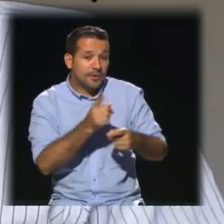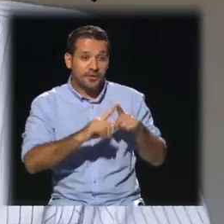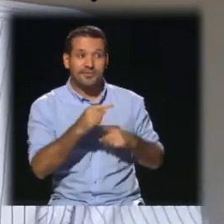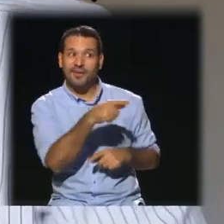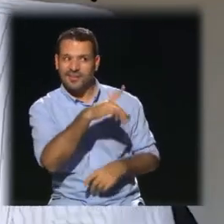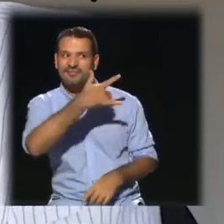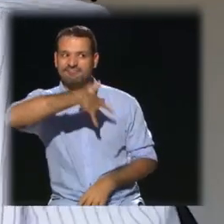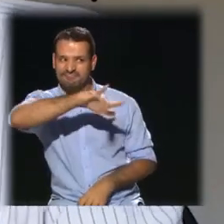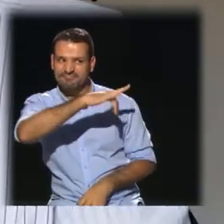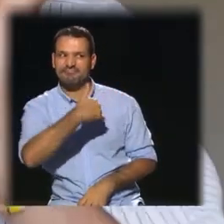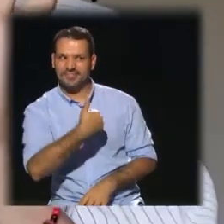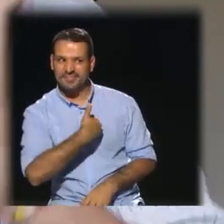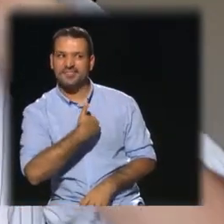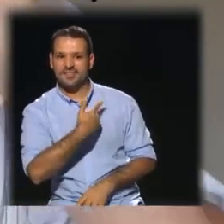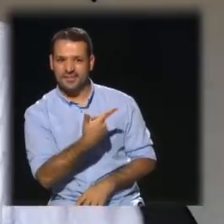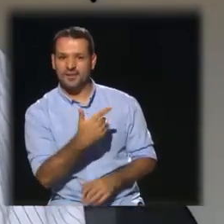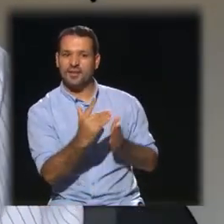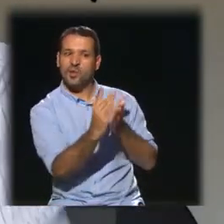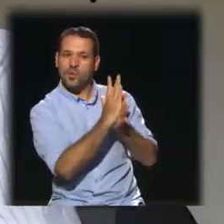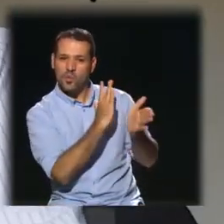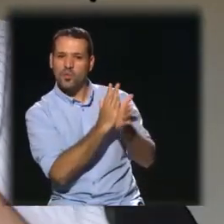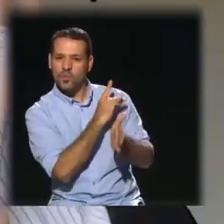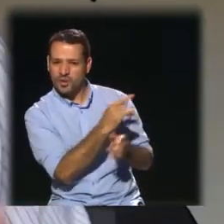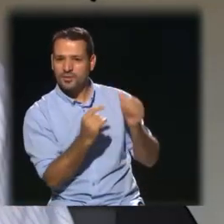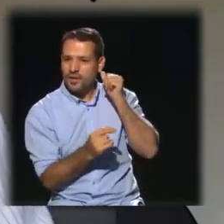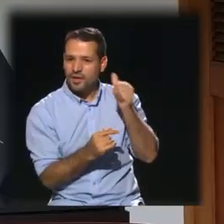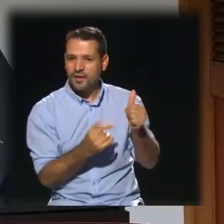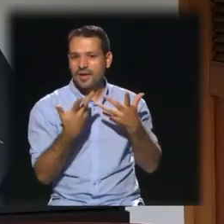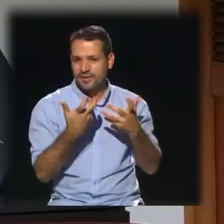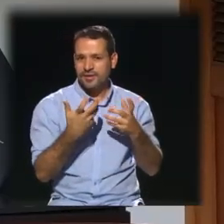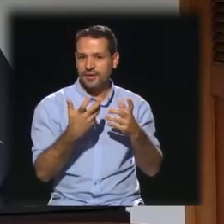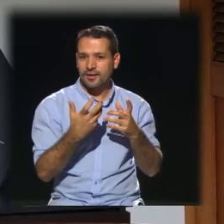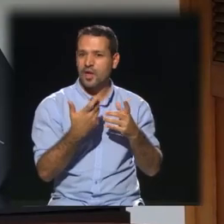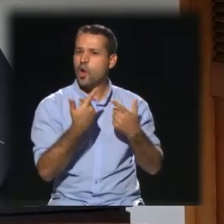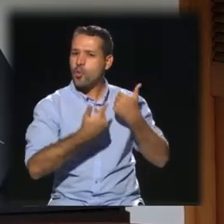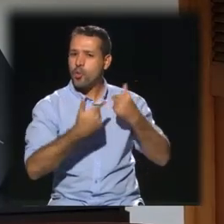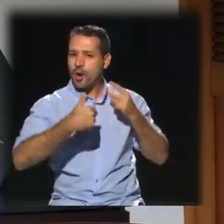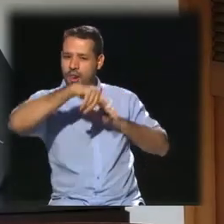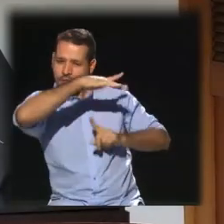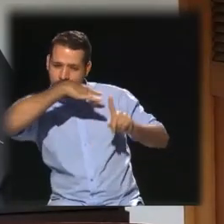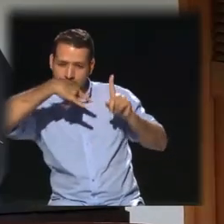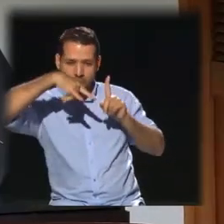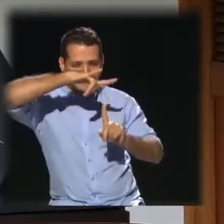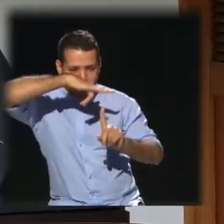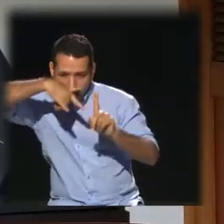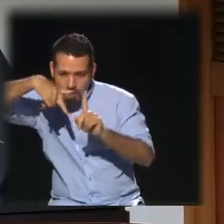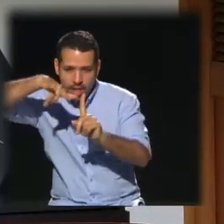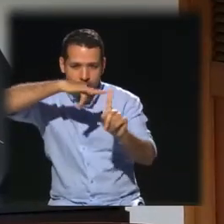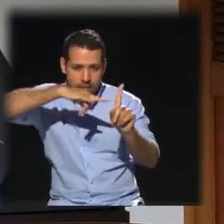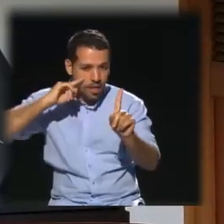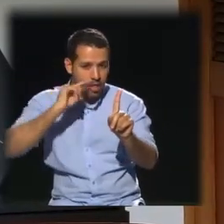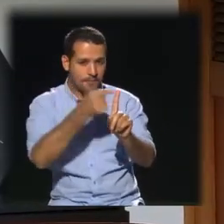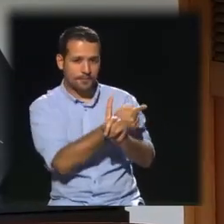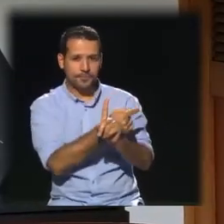como manipuladorcita. Ella obviamente cuenta las cosas a su manera. Lo que ella me quiere es persuadir. Pero a usted no lo tienen por qué persuadir. Una falacia